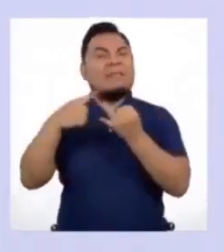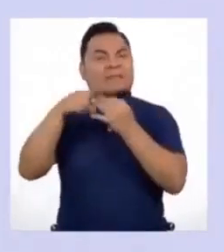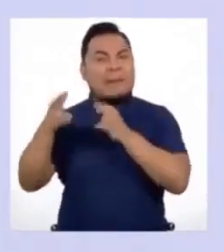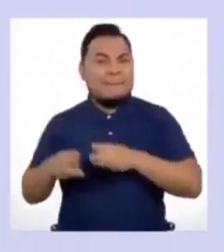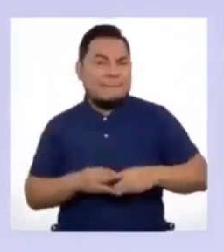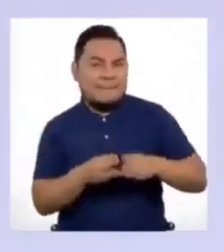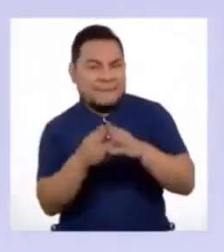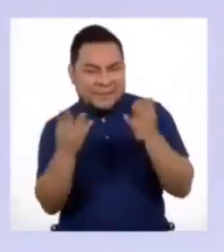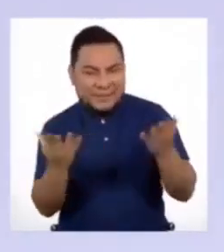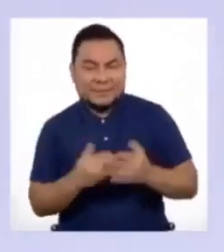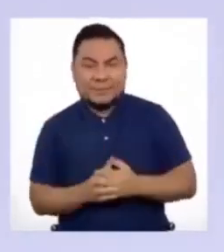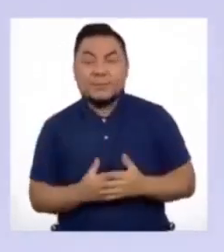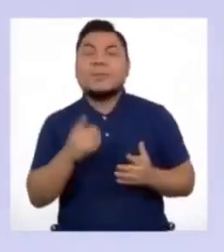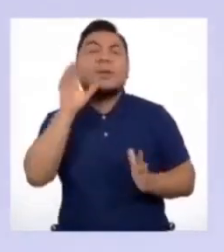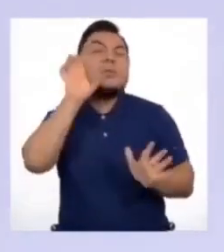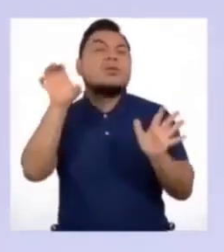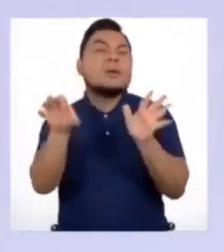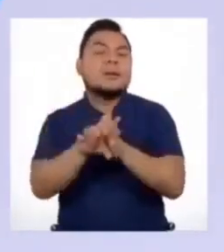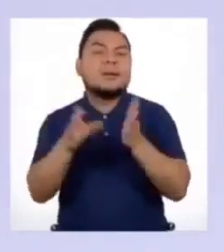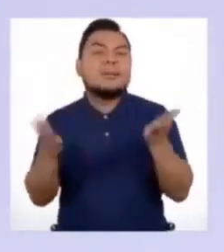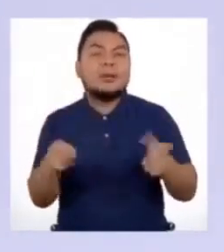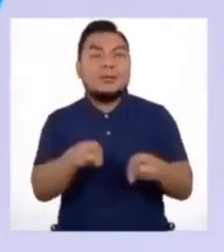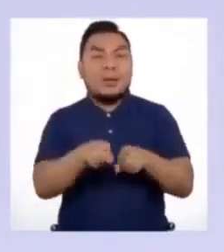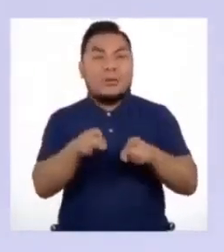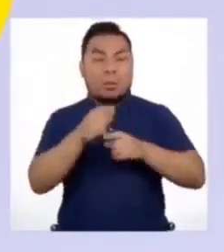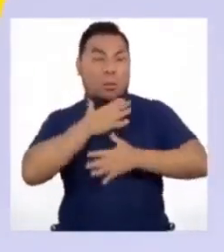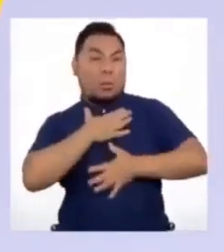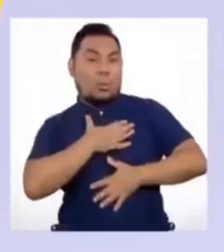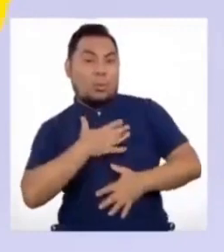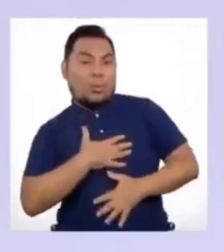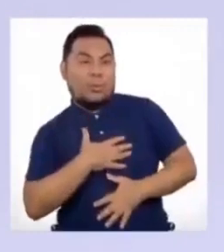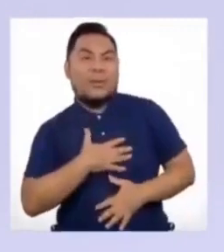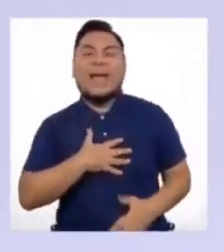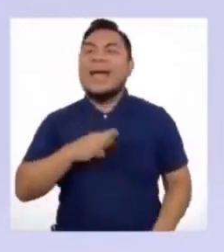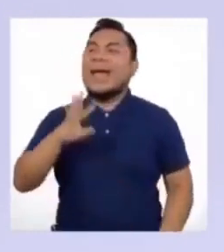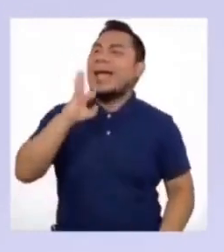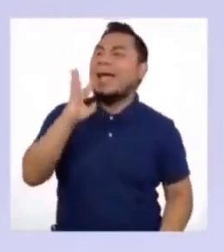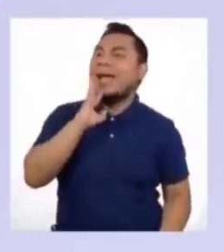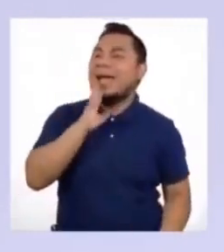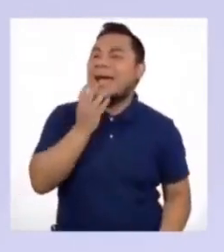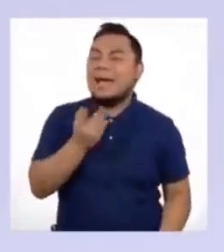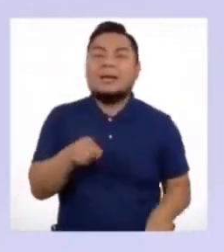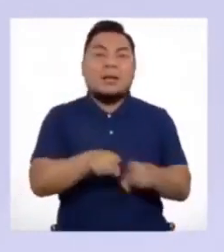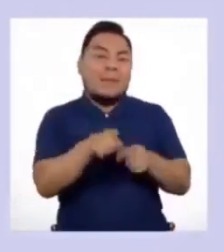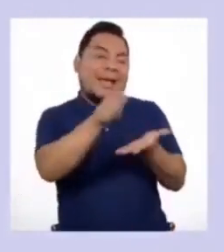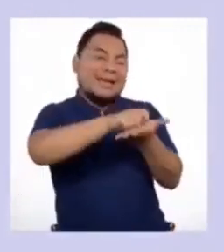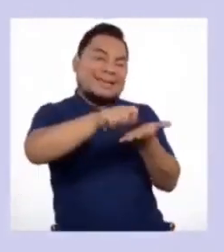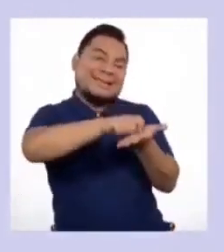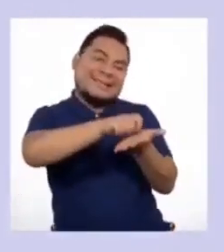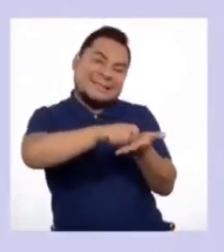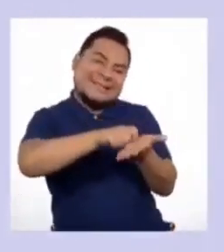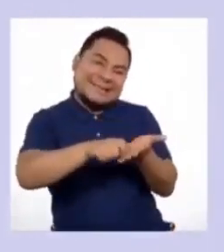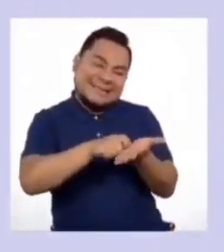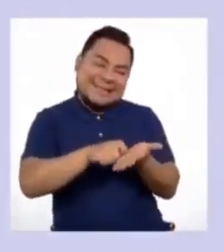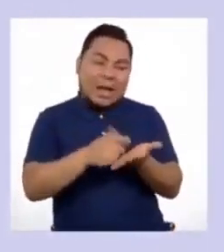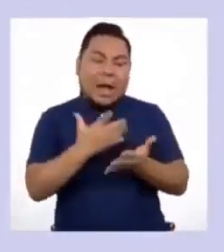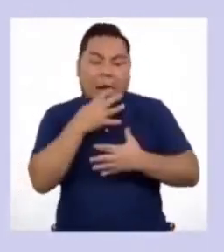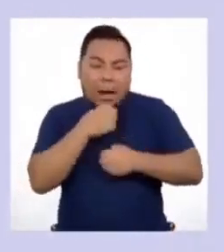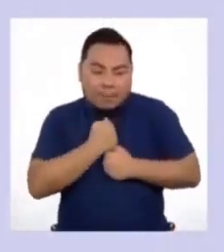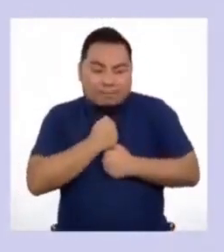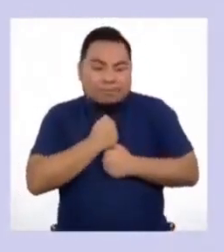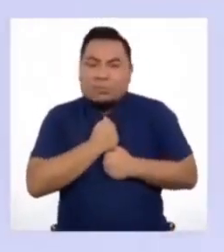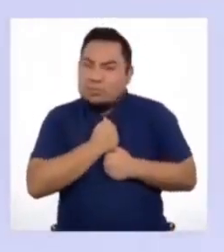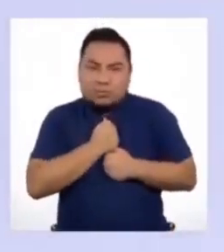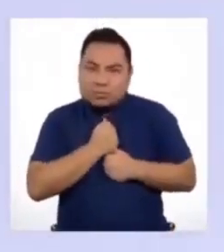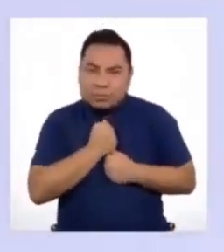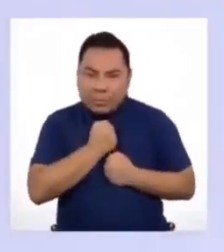de distintos medios, como por ejemplo a través del cuerpo, del habla, a través de lo que escribimos. Y seguro estás pensando lo mismo que